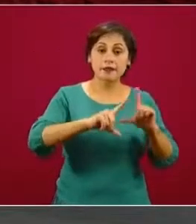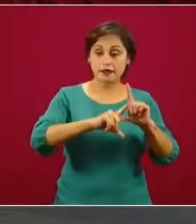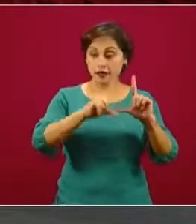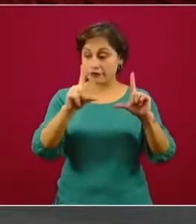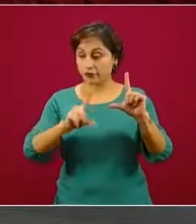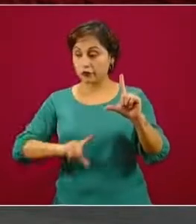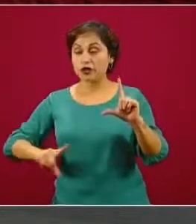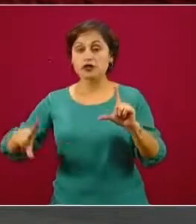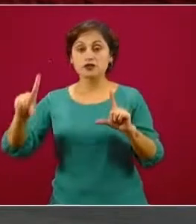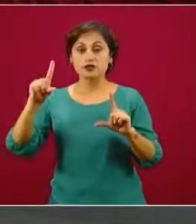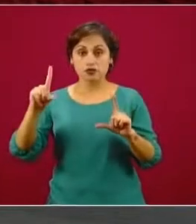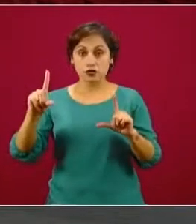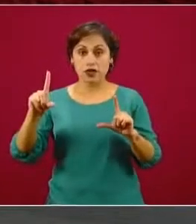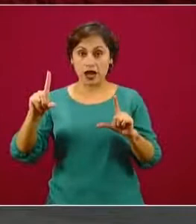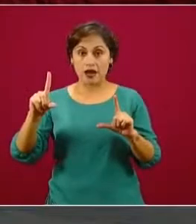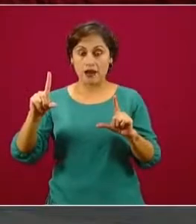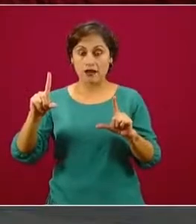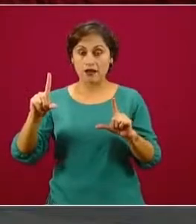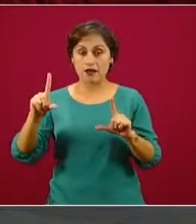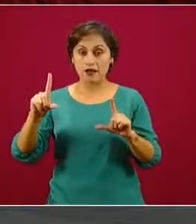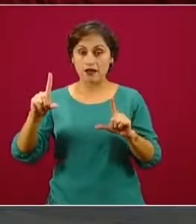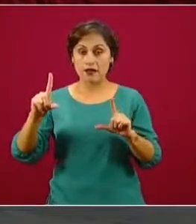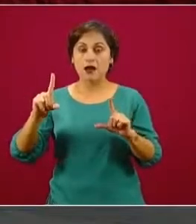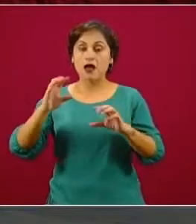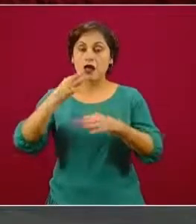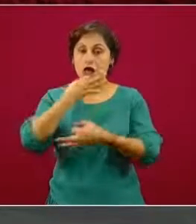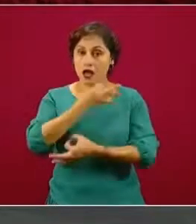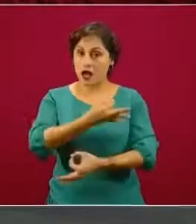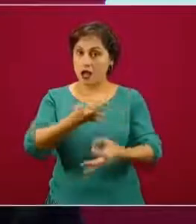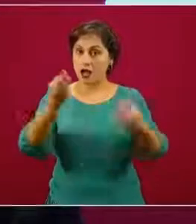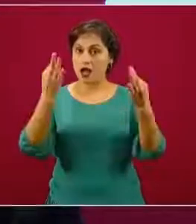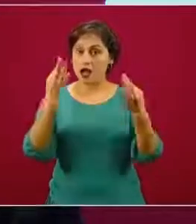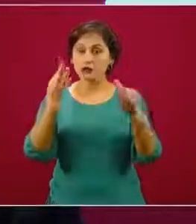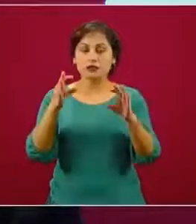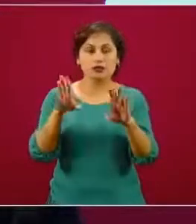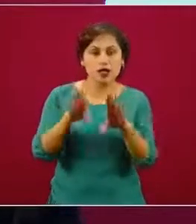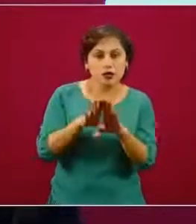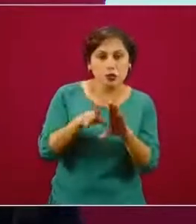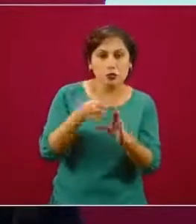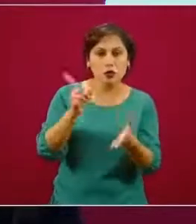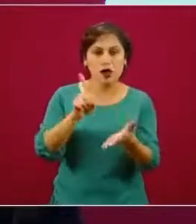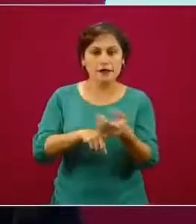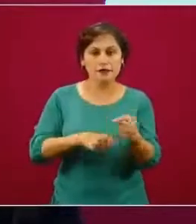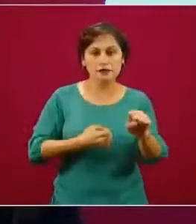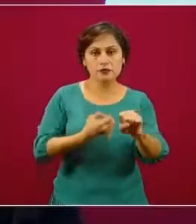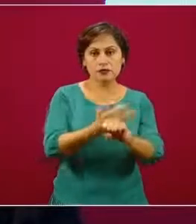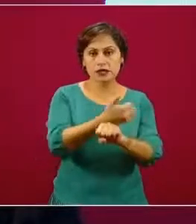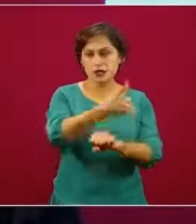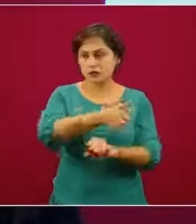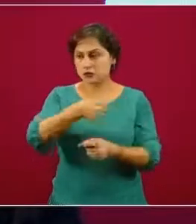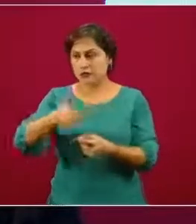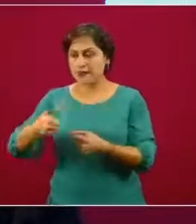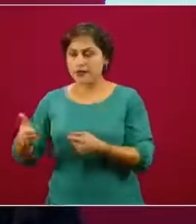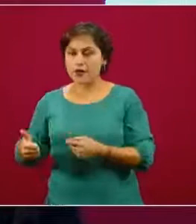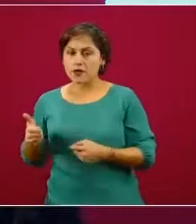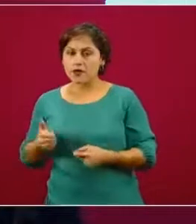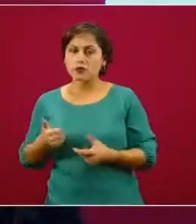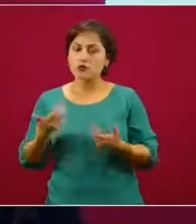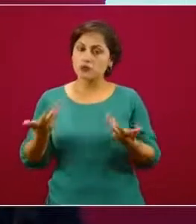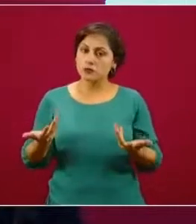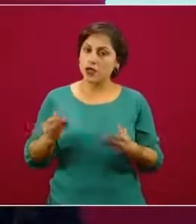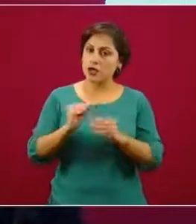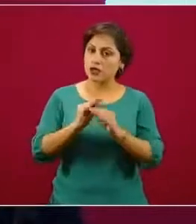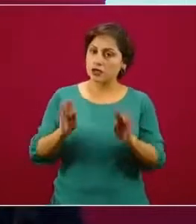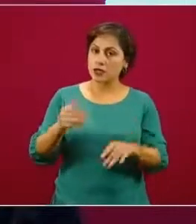terminado el ciclo de la Jornada Nacional de Sana Distancia como disposición nacional, los estados, desde luego, pueden